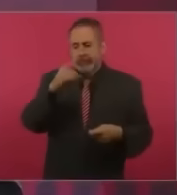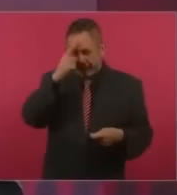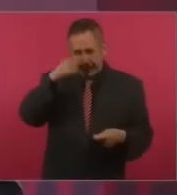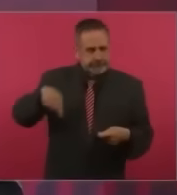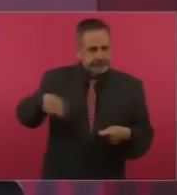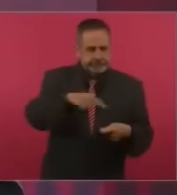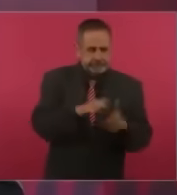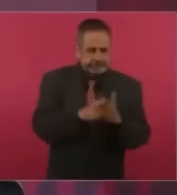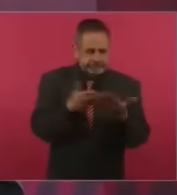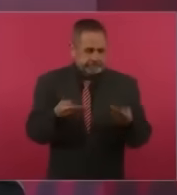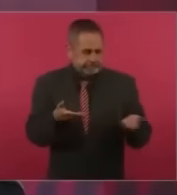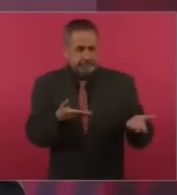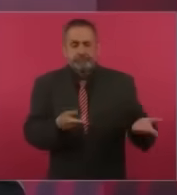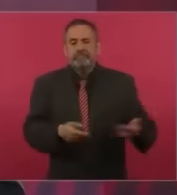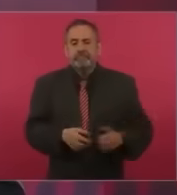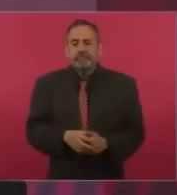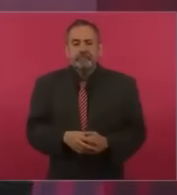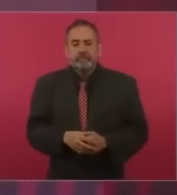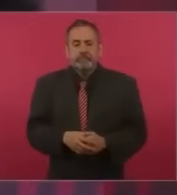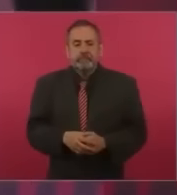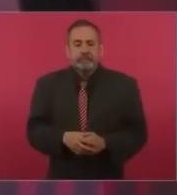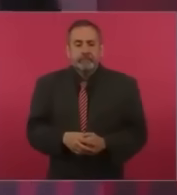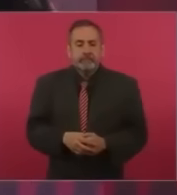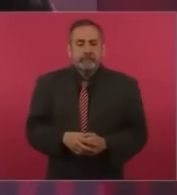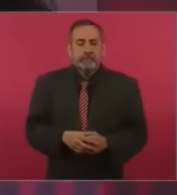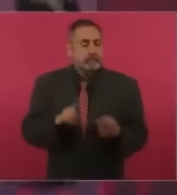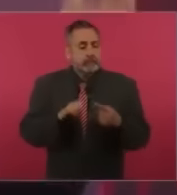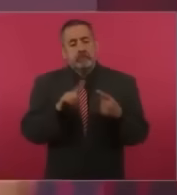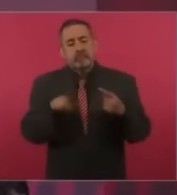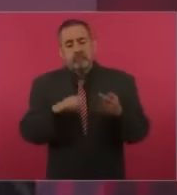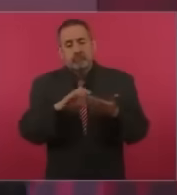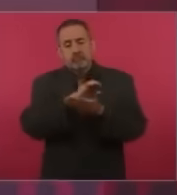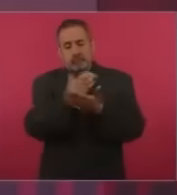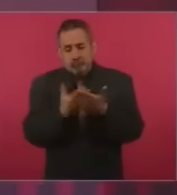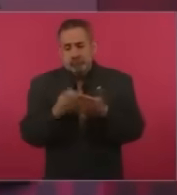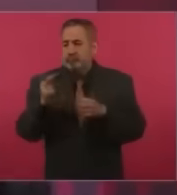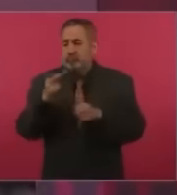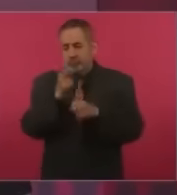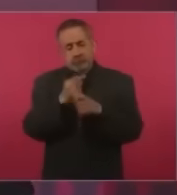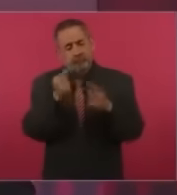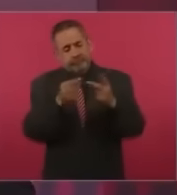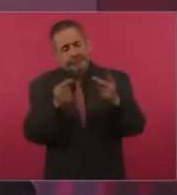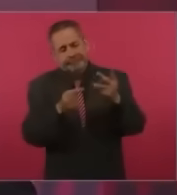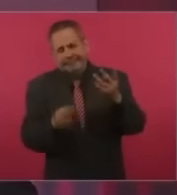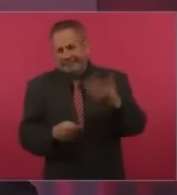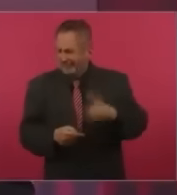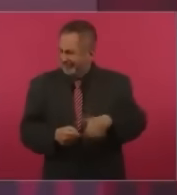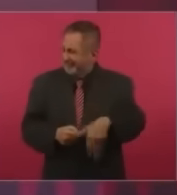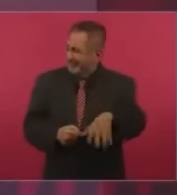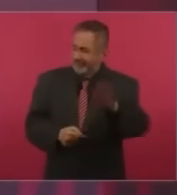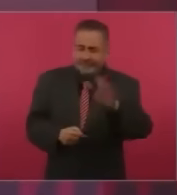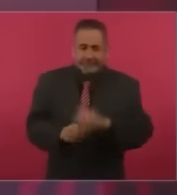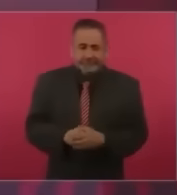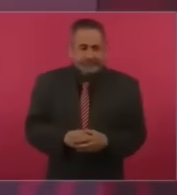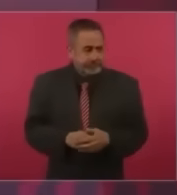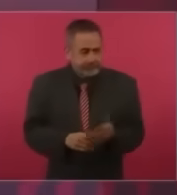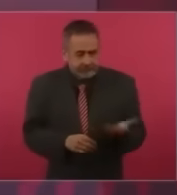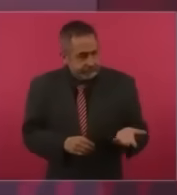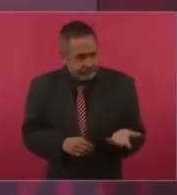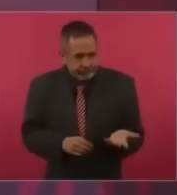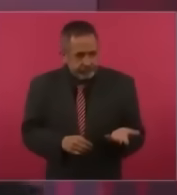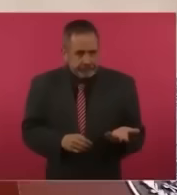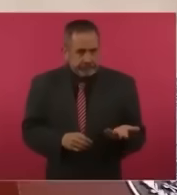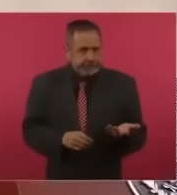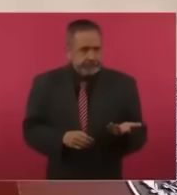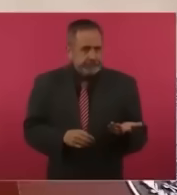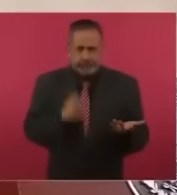oposición sino de la exigencia ortodoxa frente a los disidentes que tomaron el control al definir a su movimiento como el de un